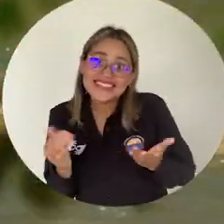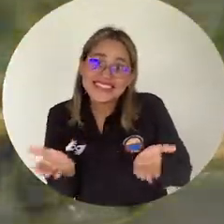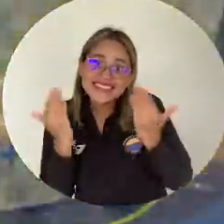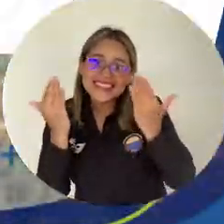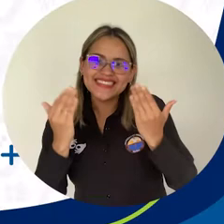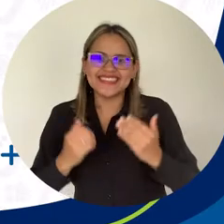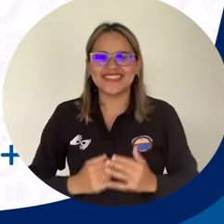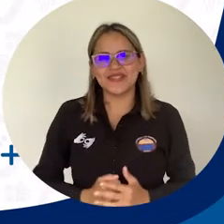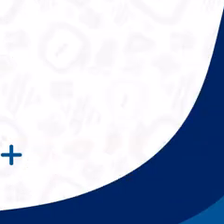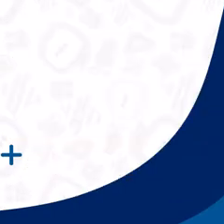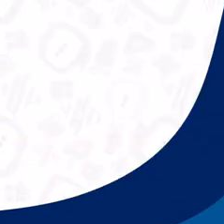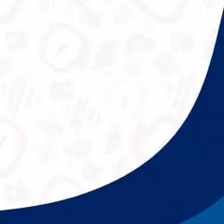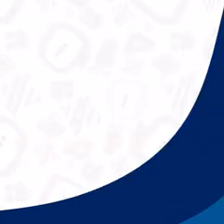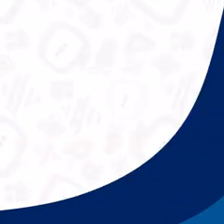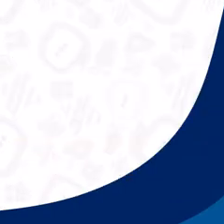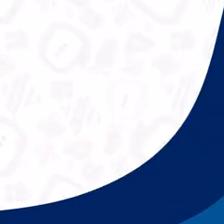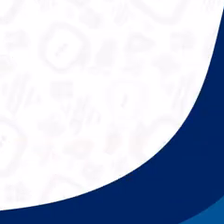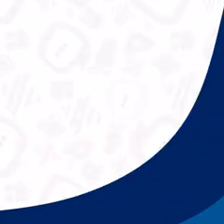aves.